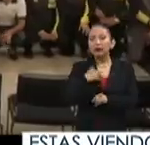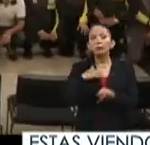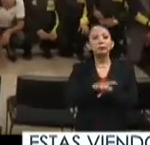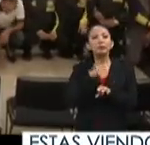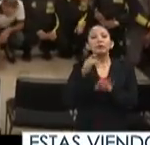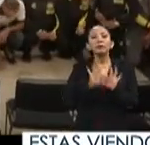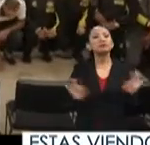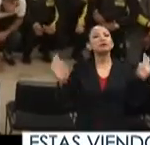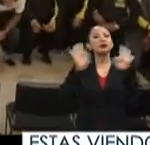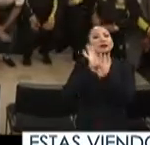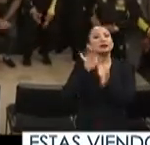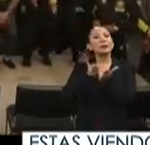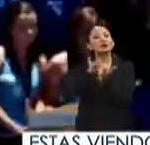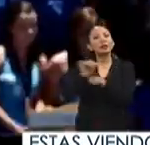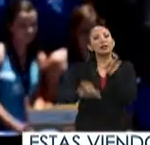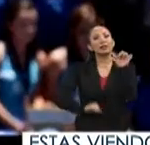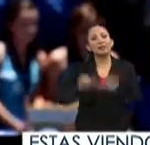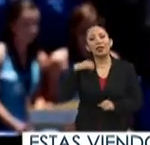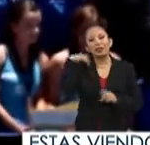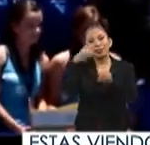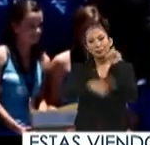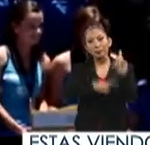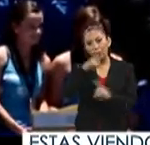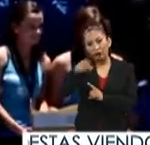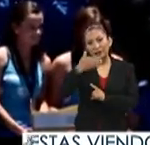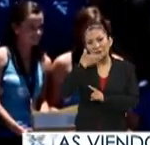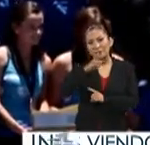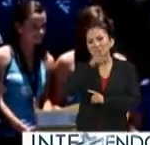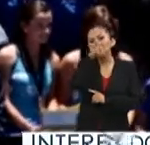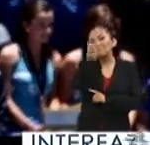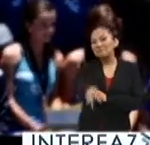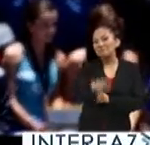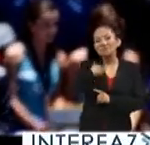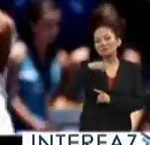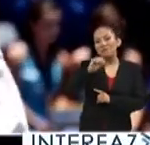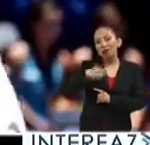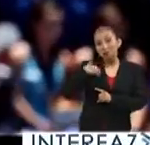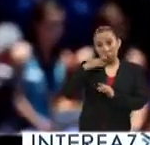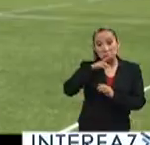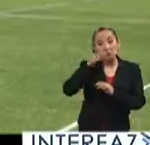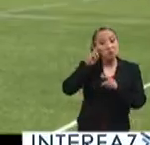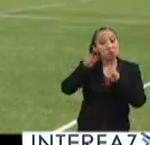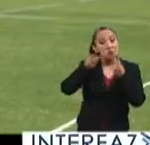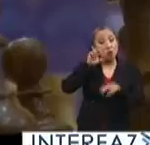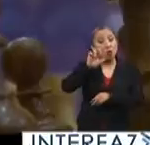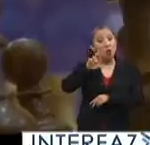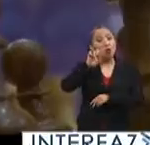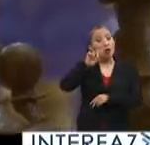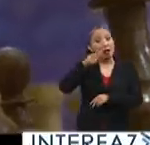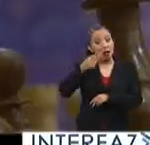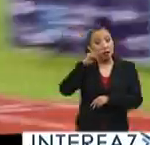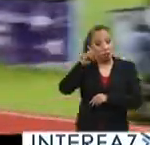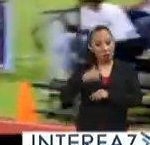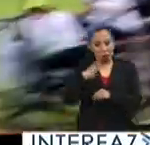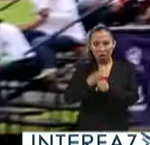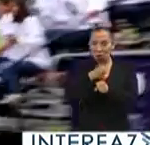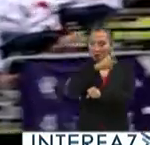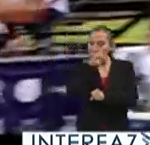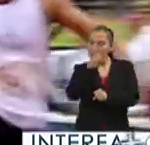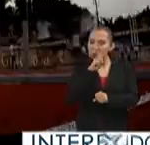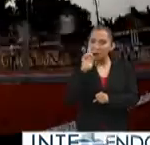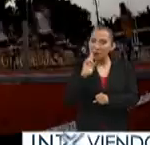Derivado del importante apoyo a las actividades deportivas, los buenos resultados no se han hecho esperar. La UDG se ha ubicado como la segunda